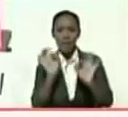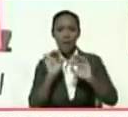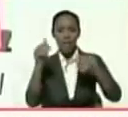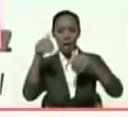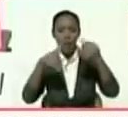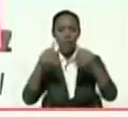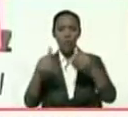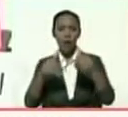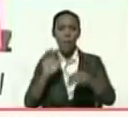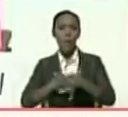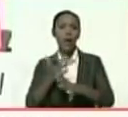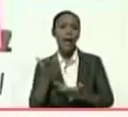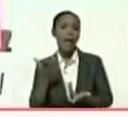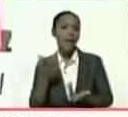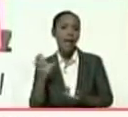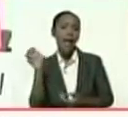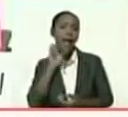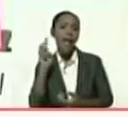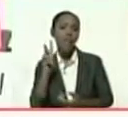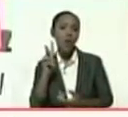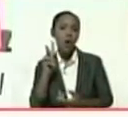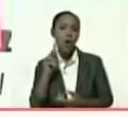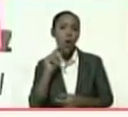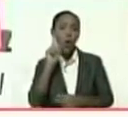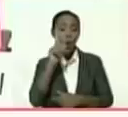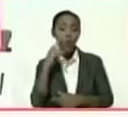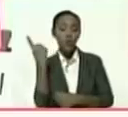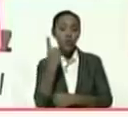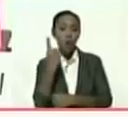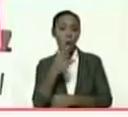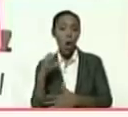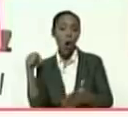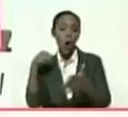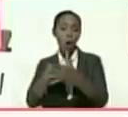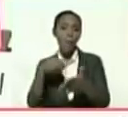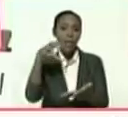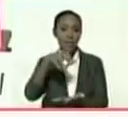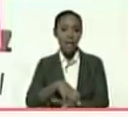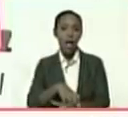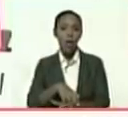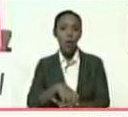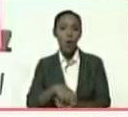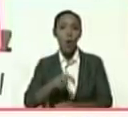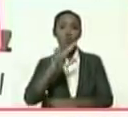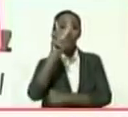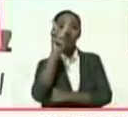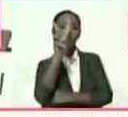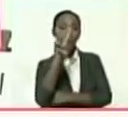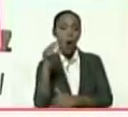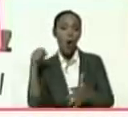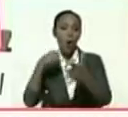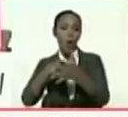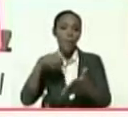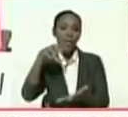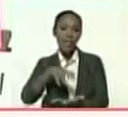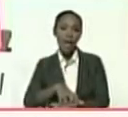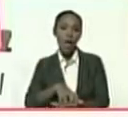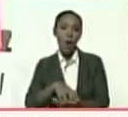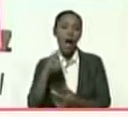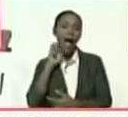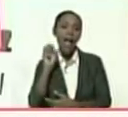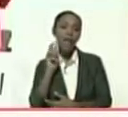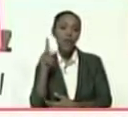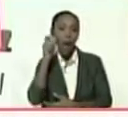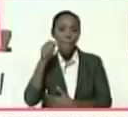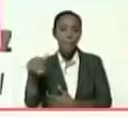Morales no le están dando un solo golpe de Estado, le están dando dos golpes de Estado a Evo Morales y al